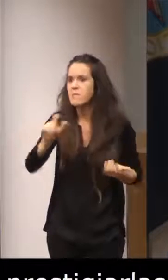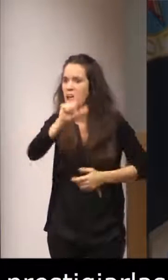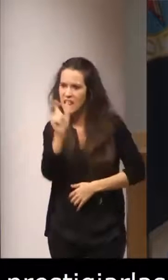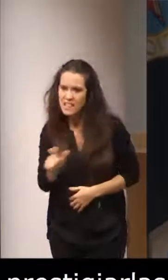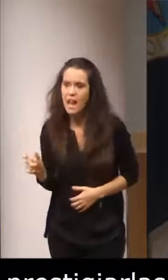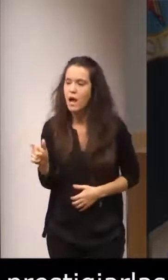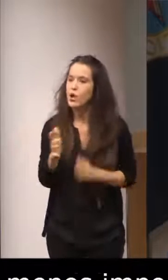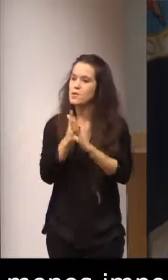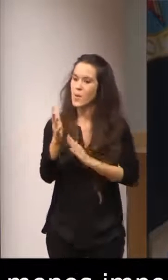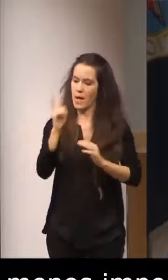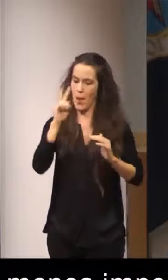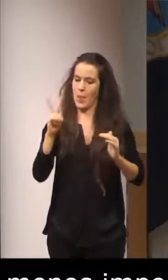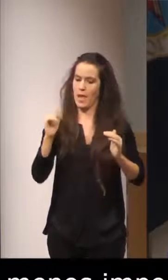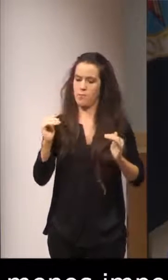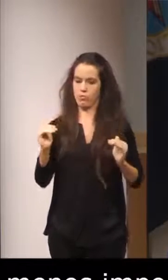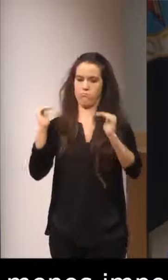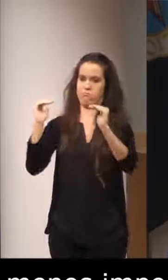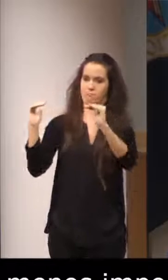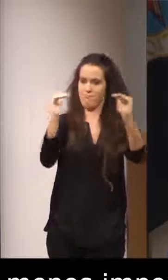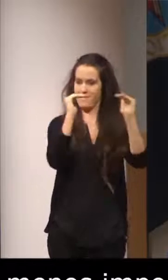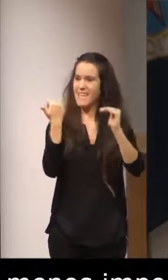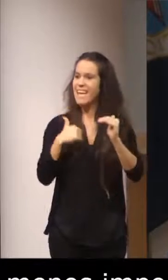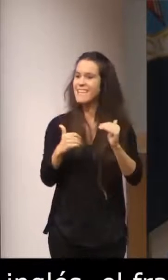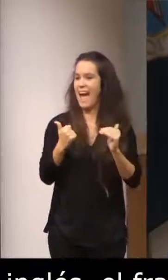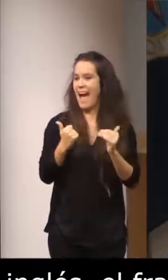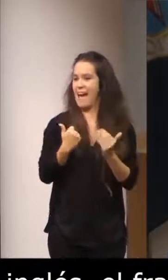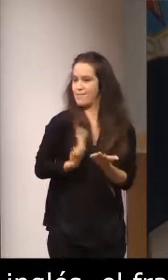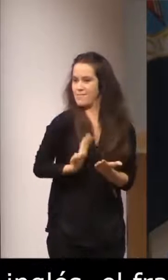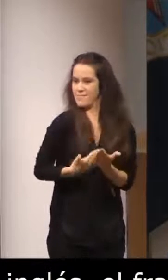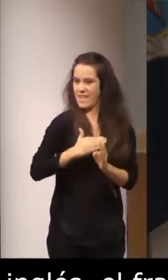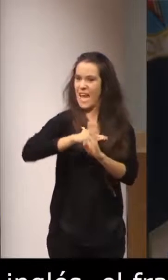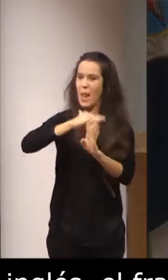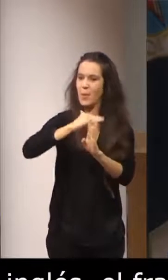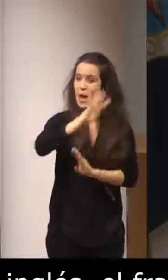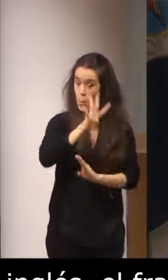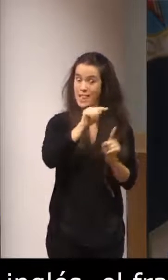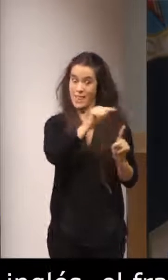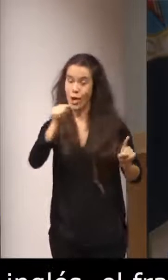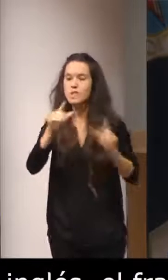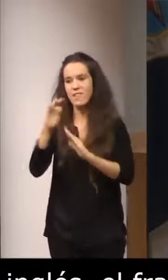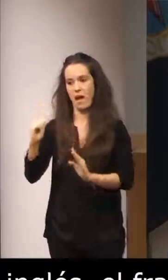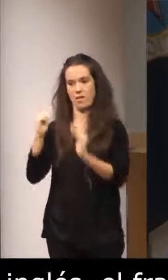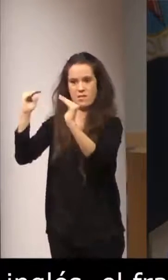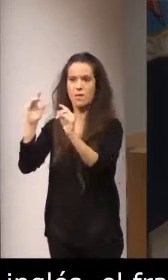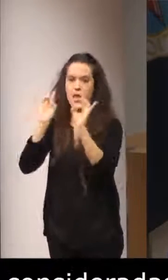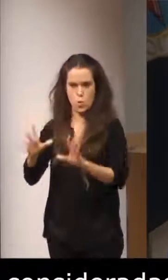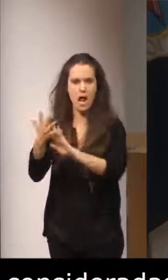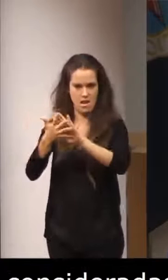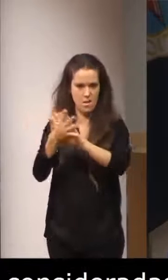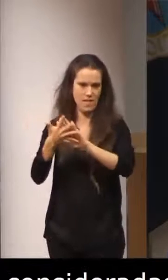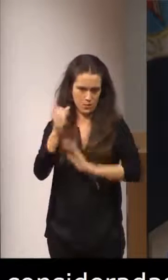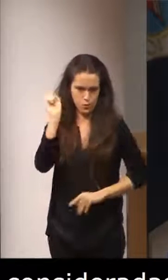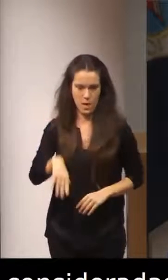que sí están consideradas por el Instituto Nacional de Cualificaciones con el nivel 4, exactamente igual que la lengua de signos.